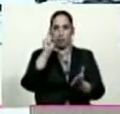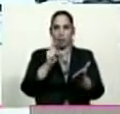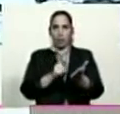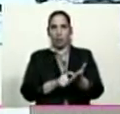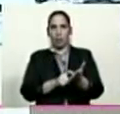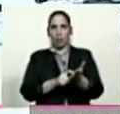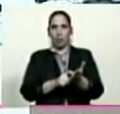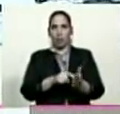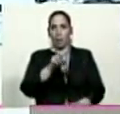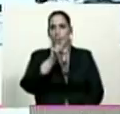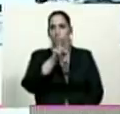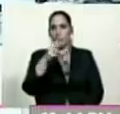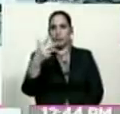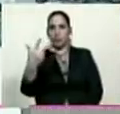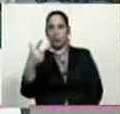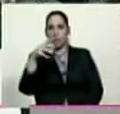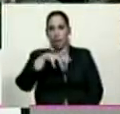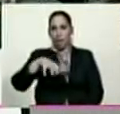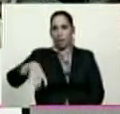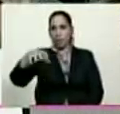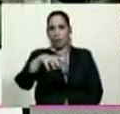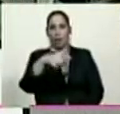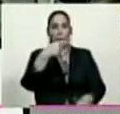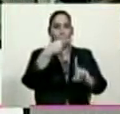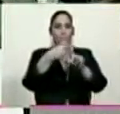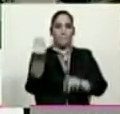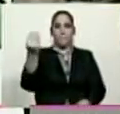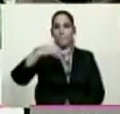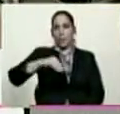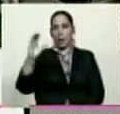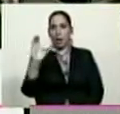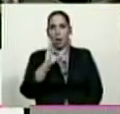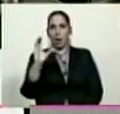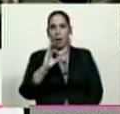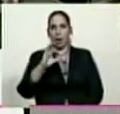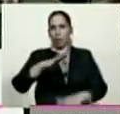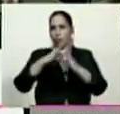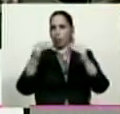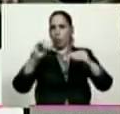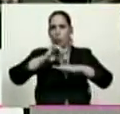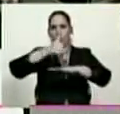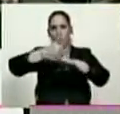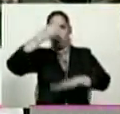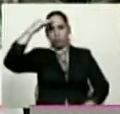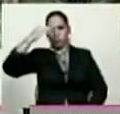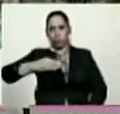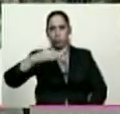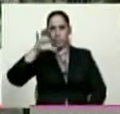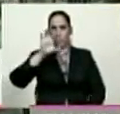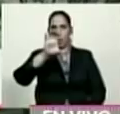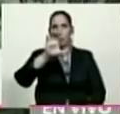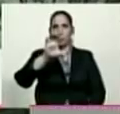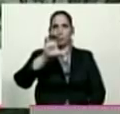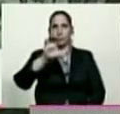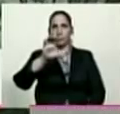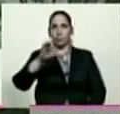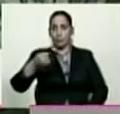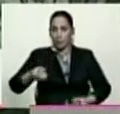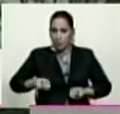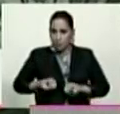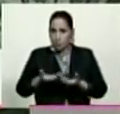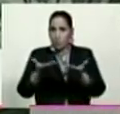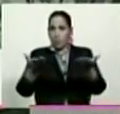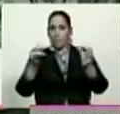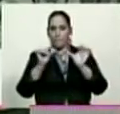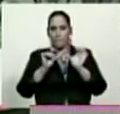los 23 estados más el Distrito Capital, y con todos los jefes militares del país. Bueno, dándole